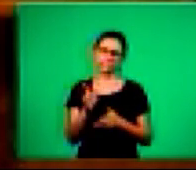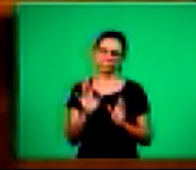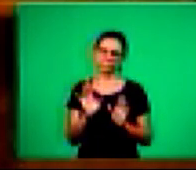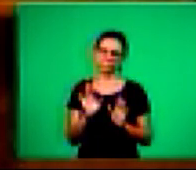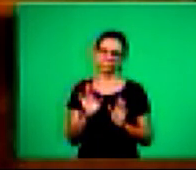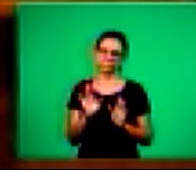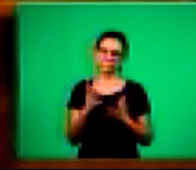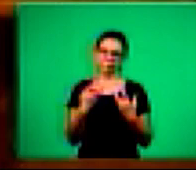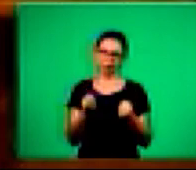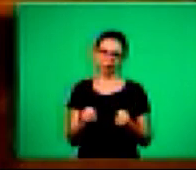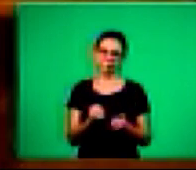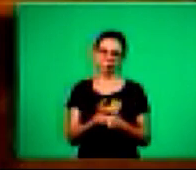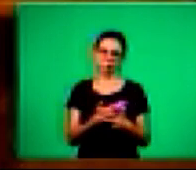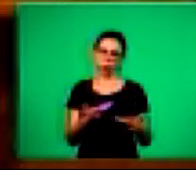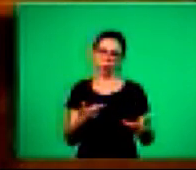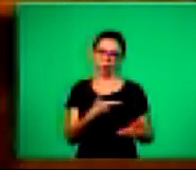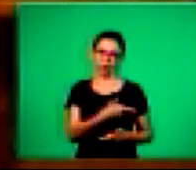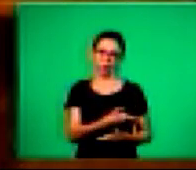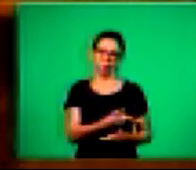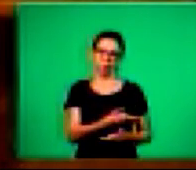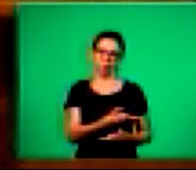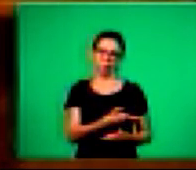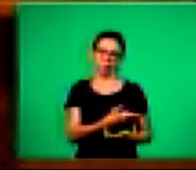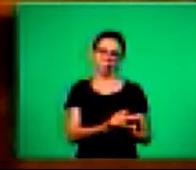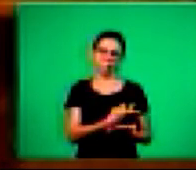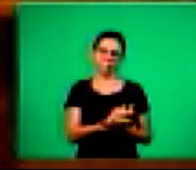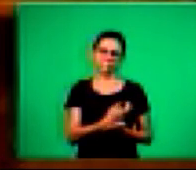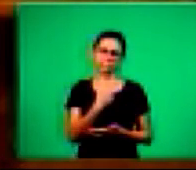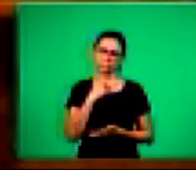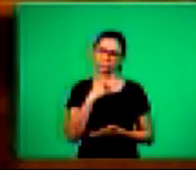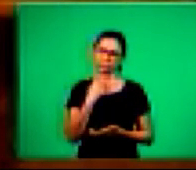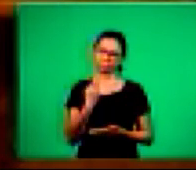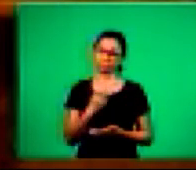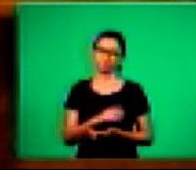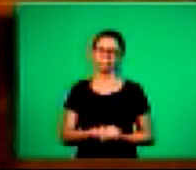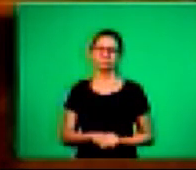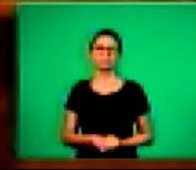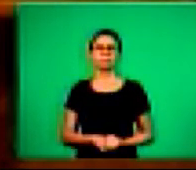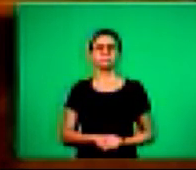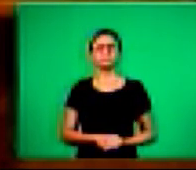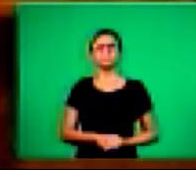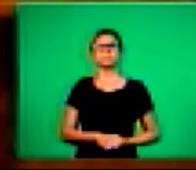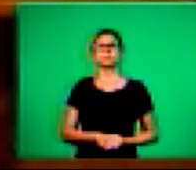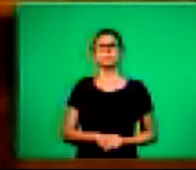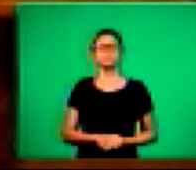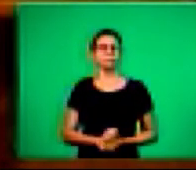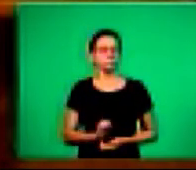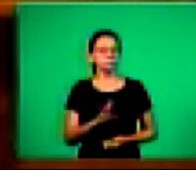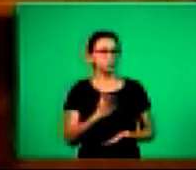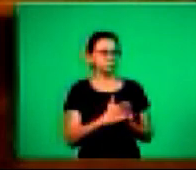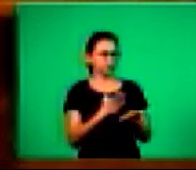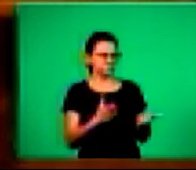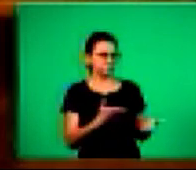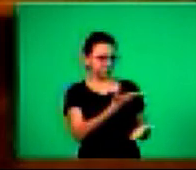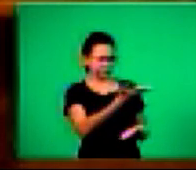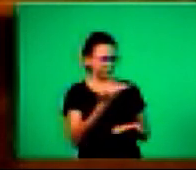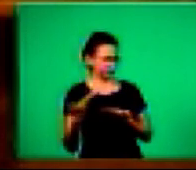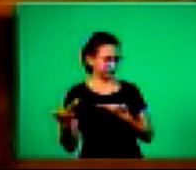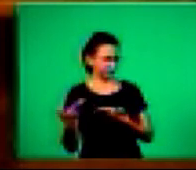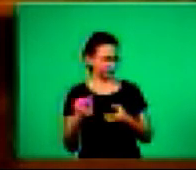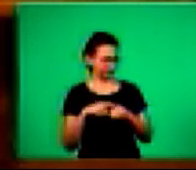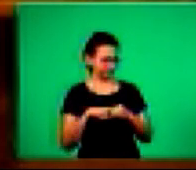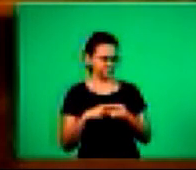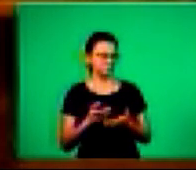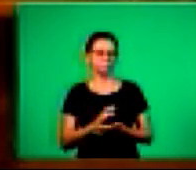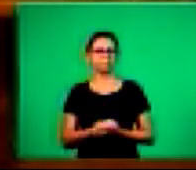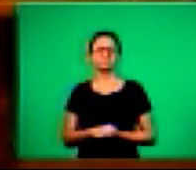esto todo está bien o no podemos hacer esto quién tiene oídos oiga dice el texto tenemos algo más está bien entonces es con ustedes